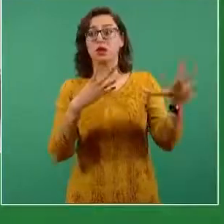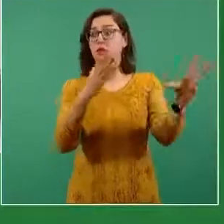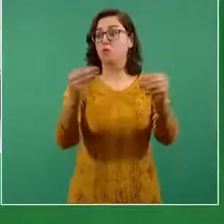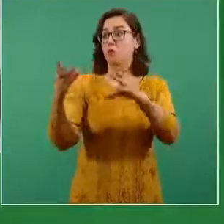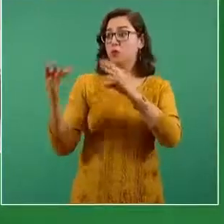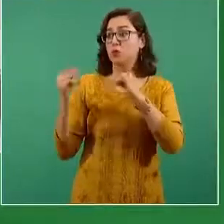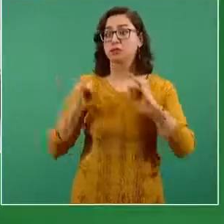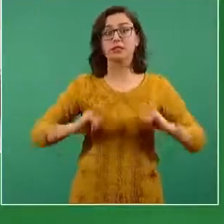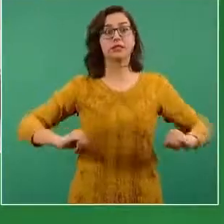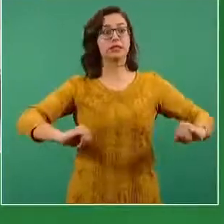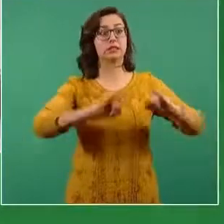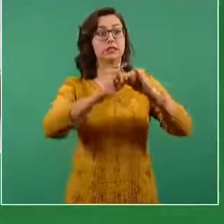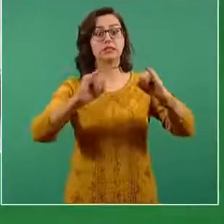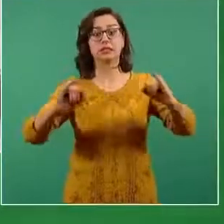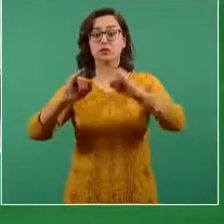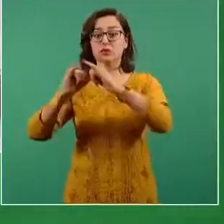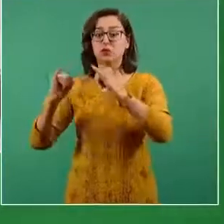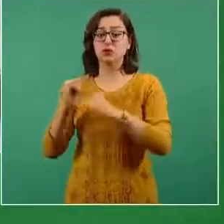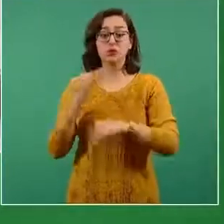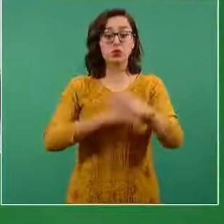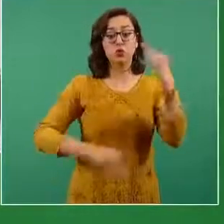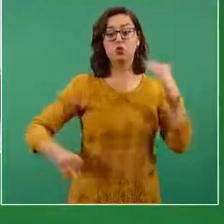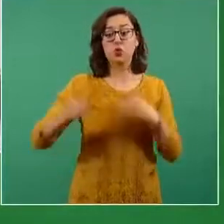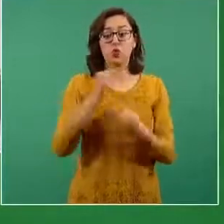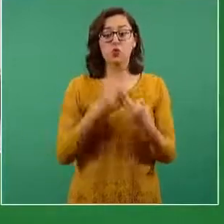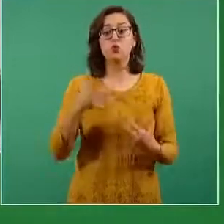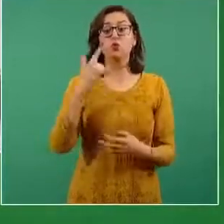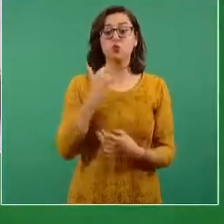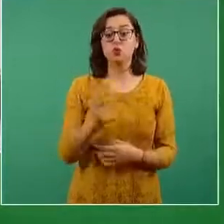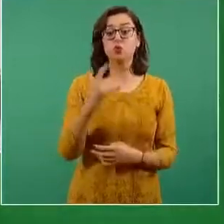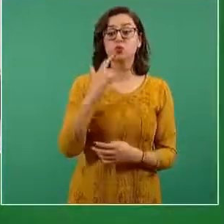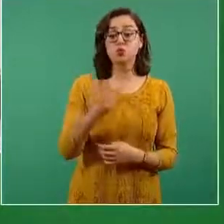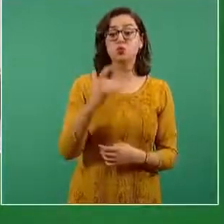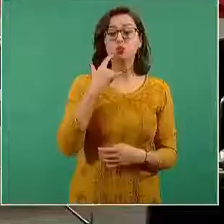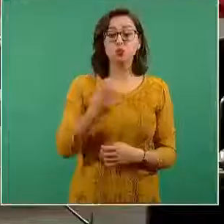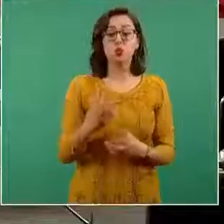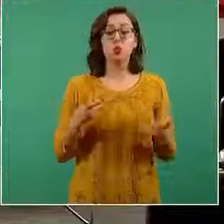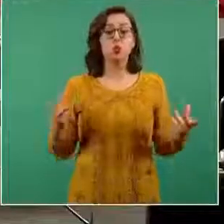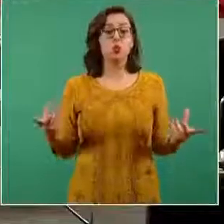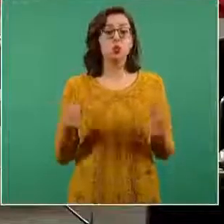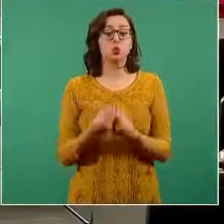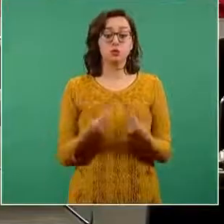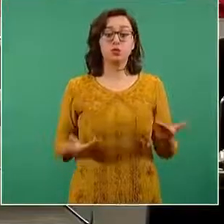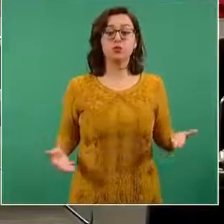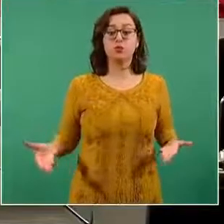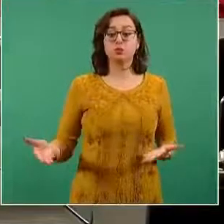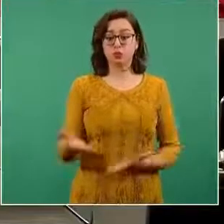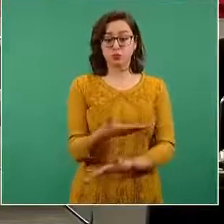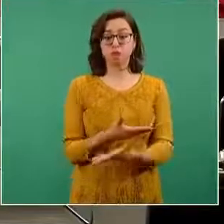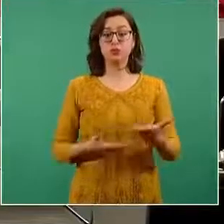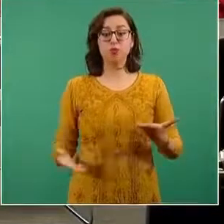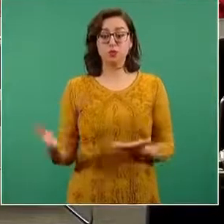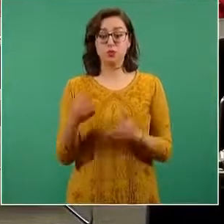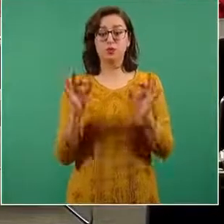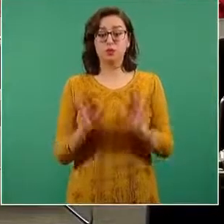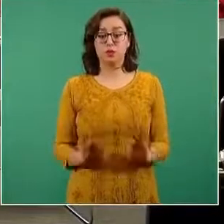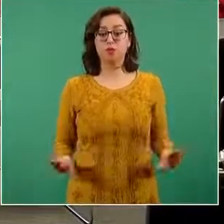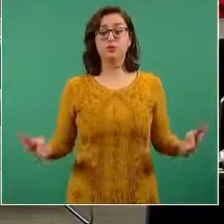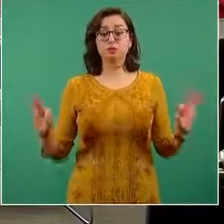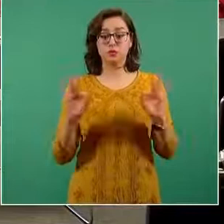instituciones, de grandes esfuerzos, de importante cooperación que hemos recibido